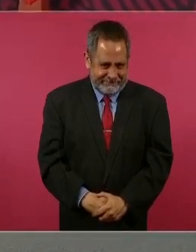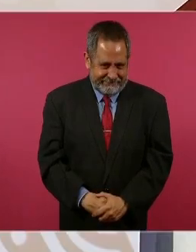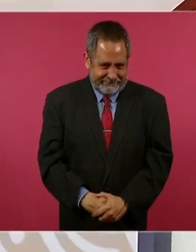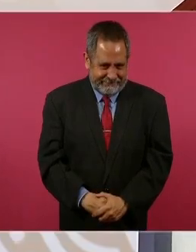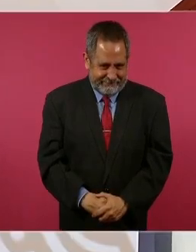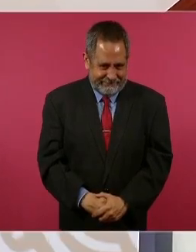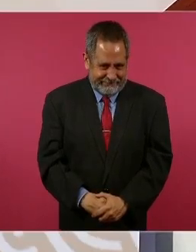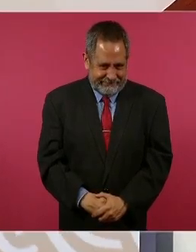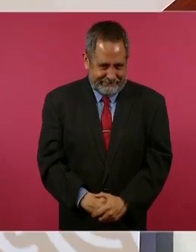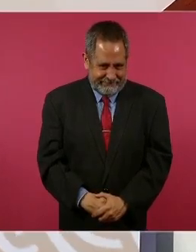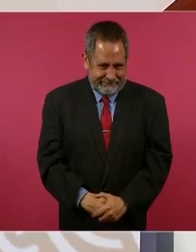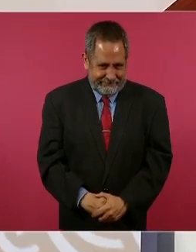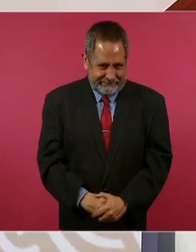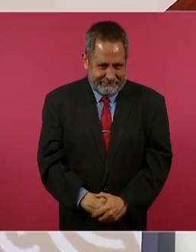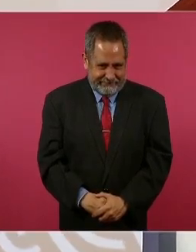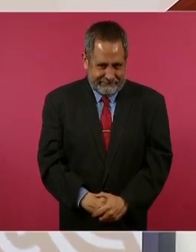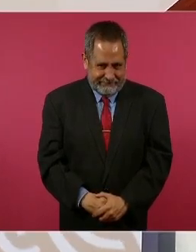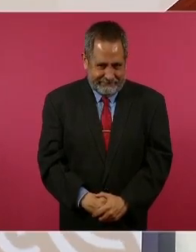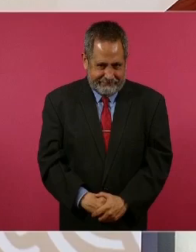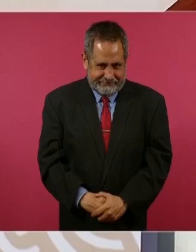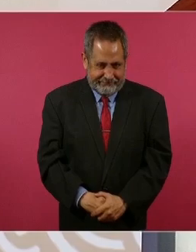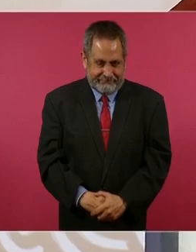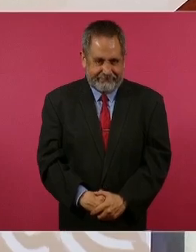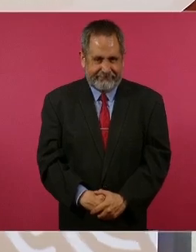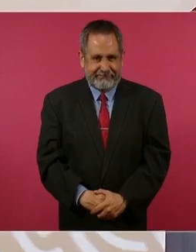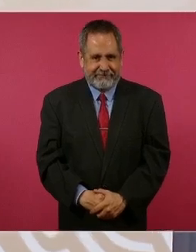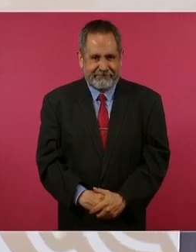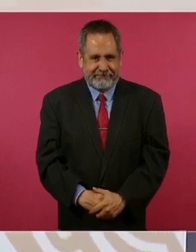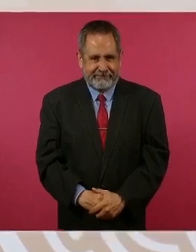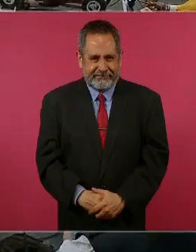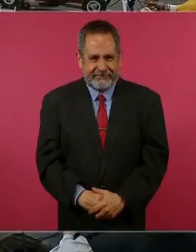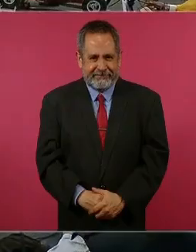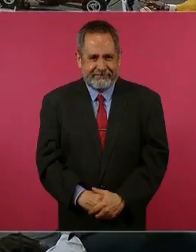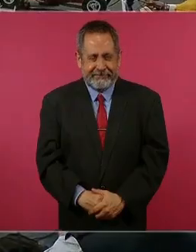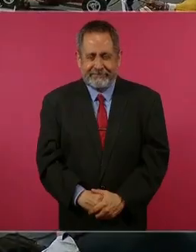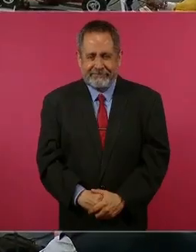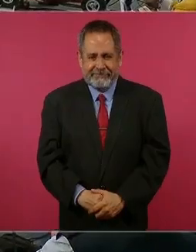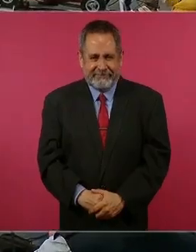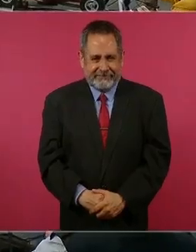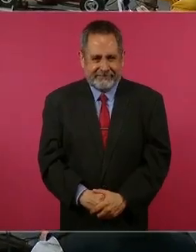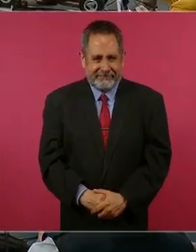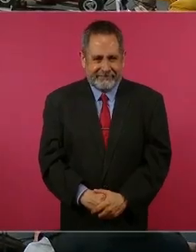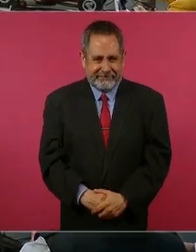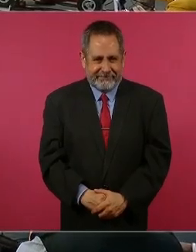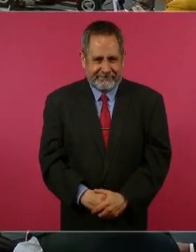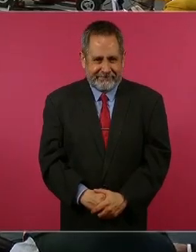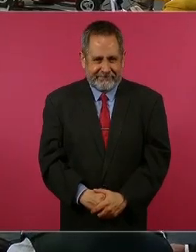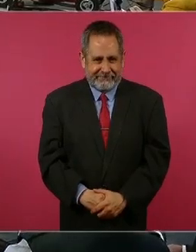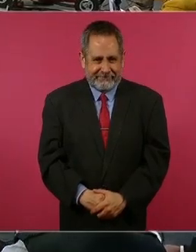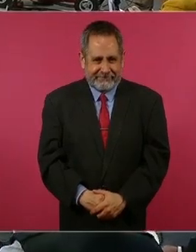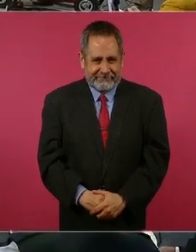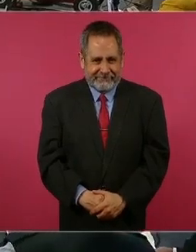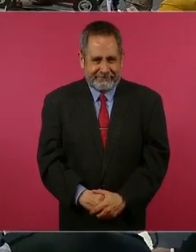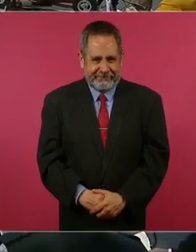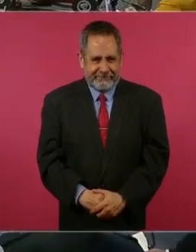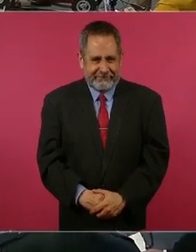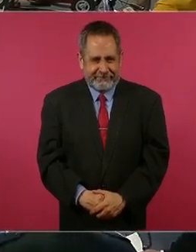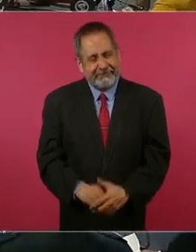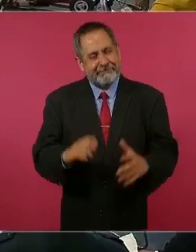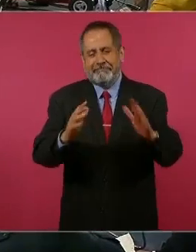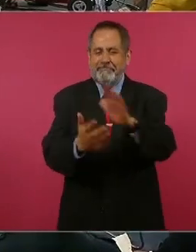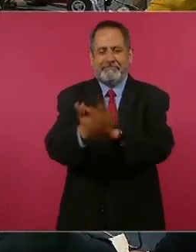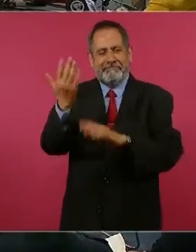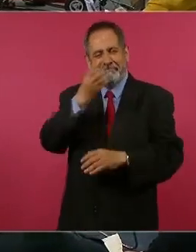gracias abrazo y un beso espero de la nación gracias gracias ya